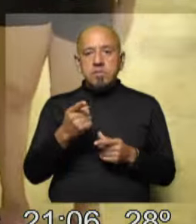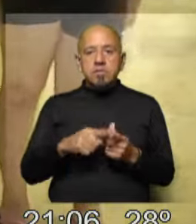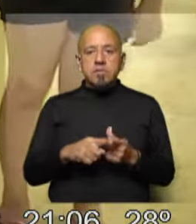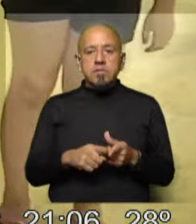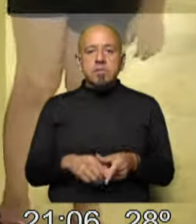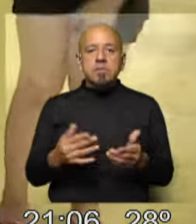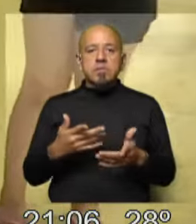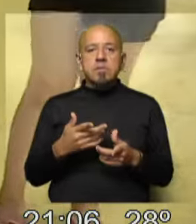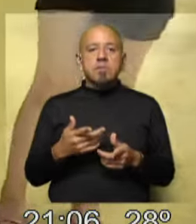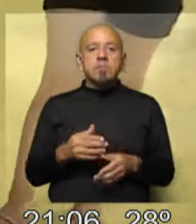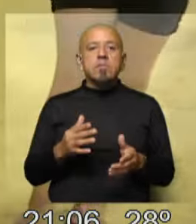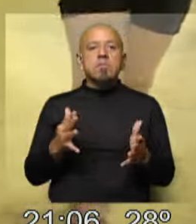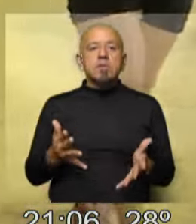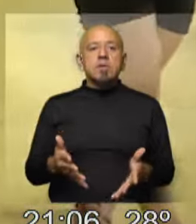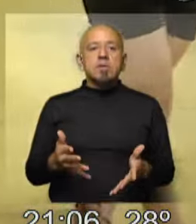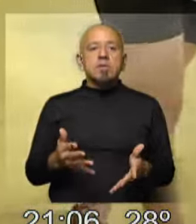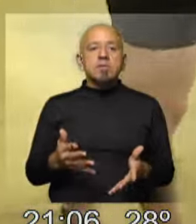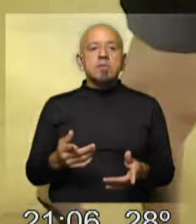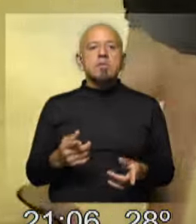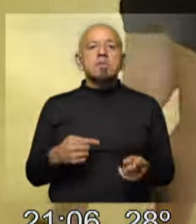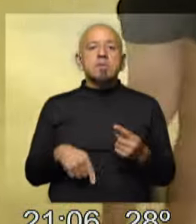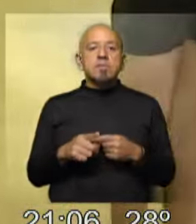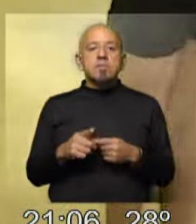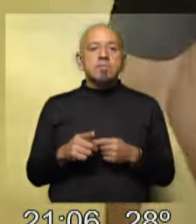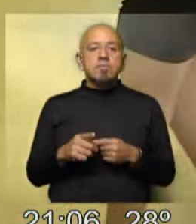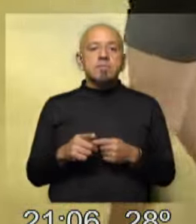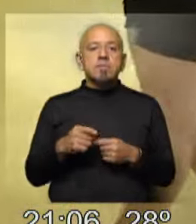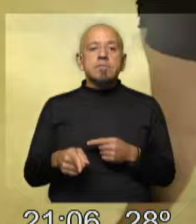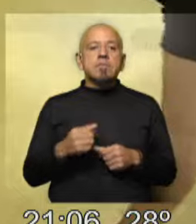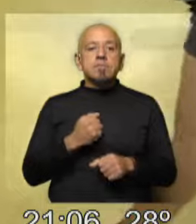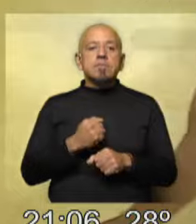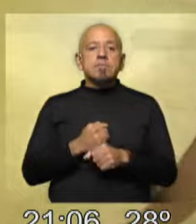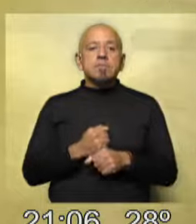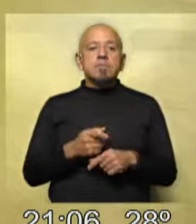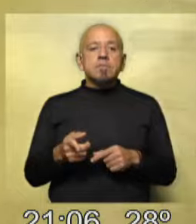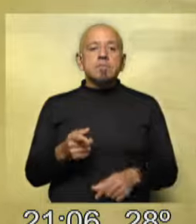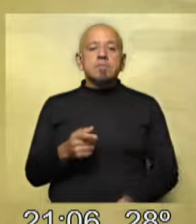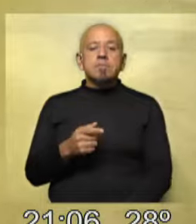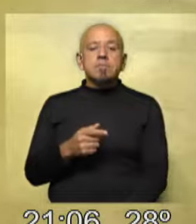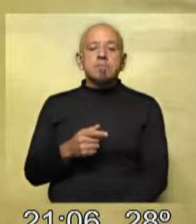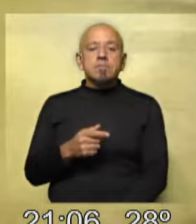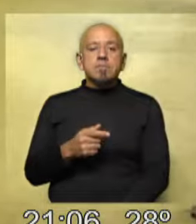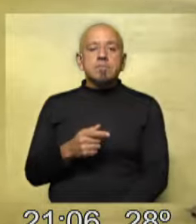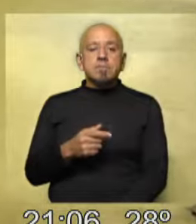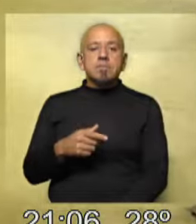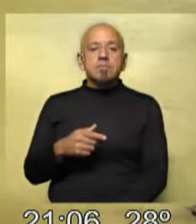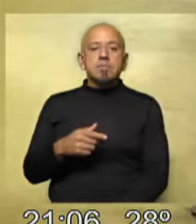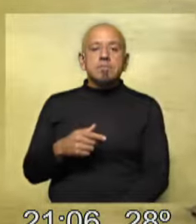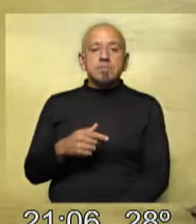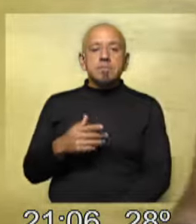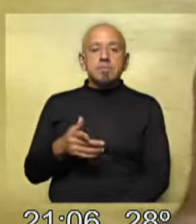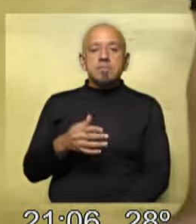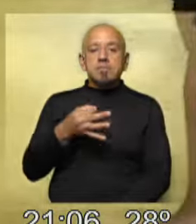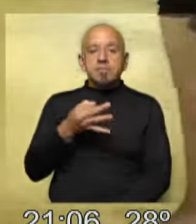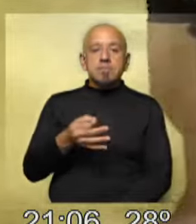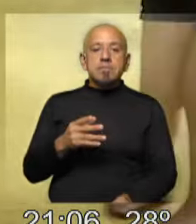en nuestro horario para chequear que es exactamente como dicen quienes trabajan aquí que tienen que eh Lamentablemente decirle a la